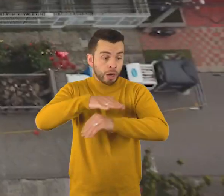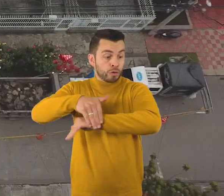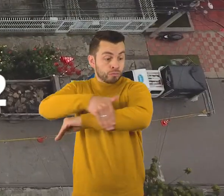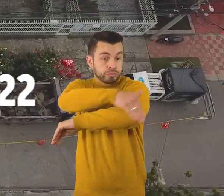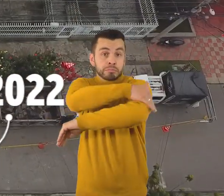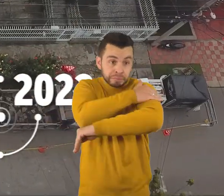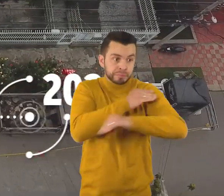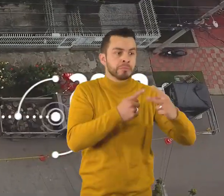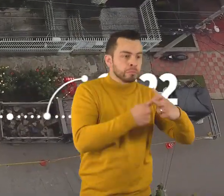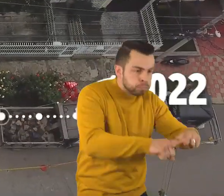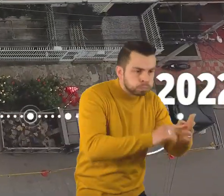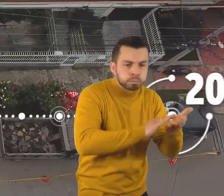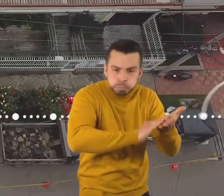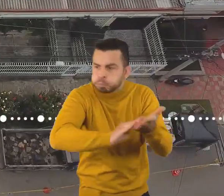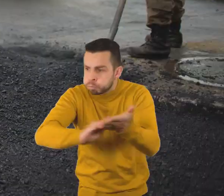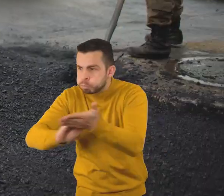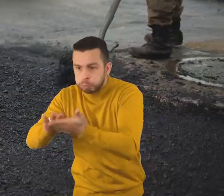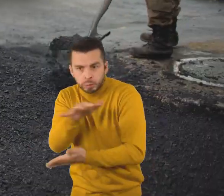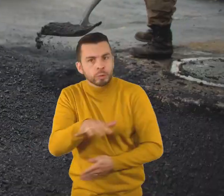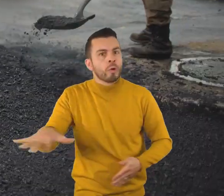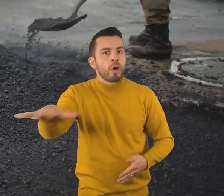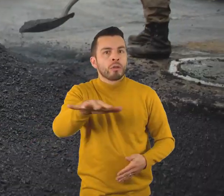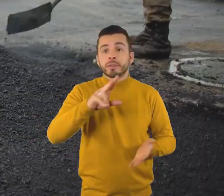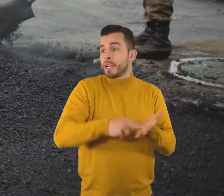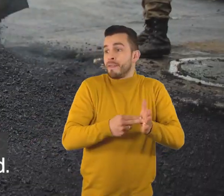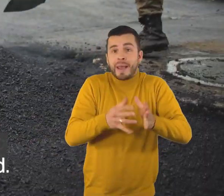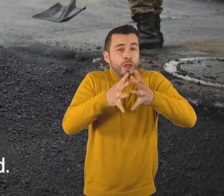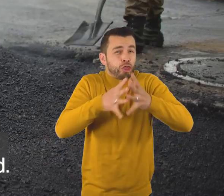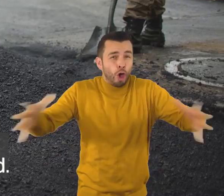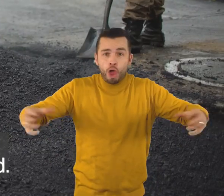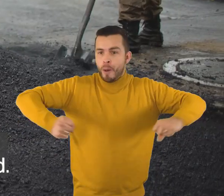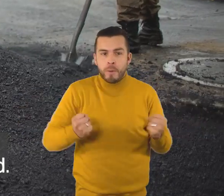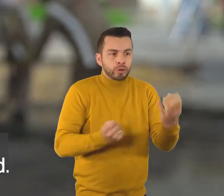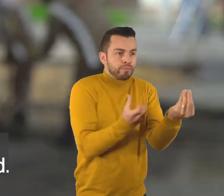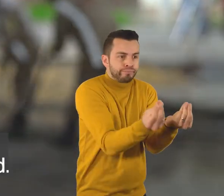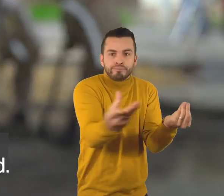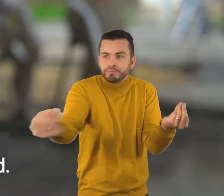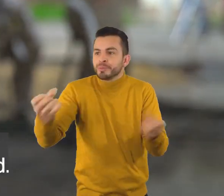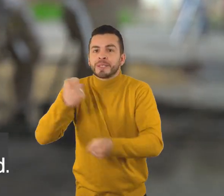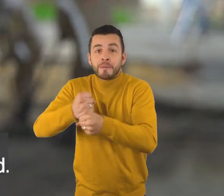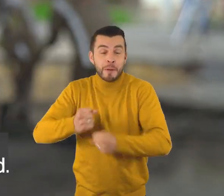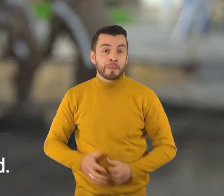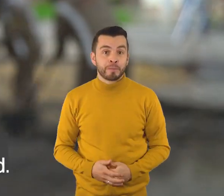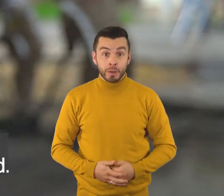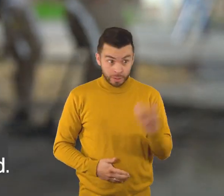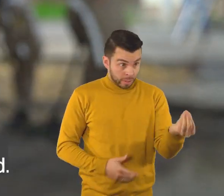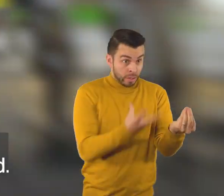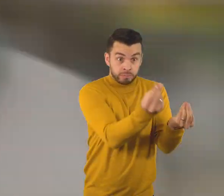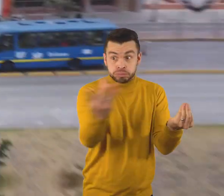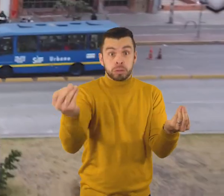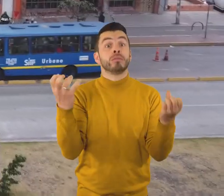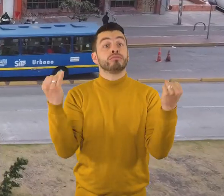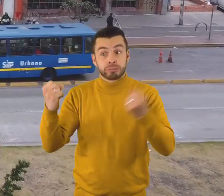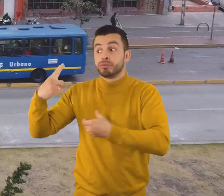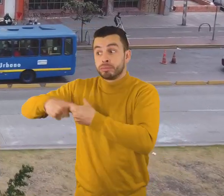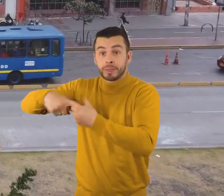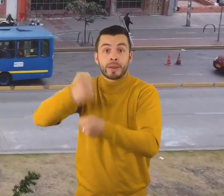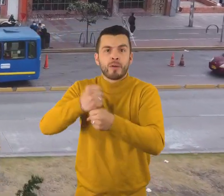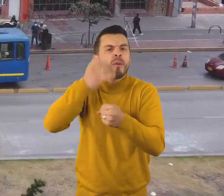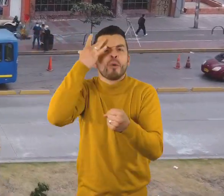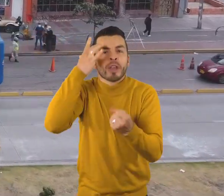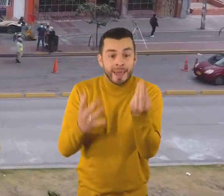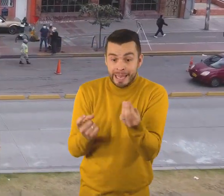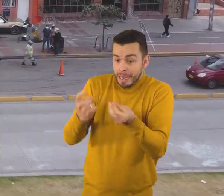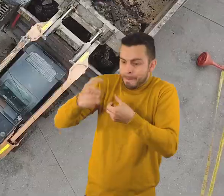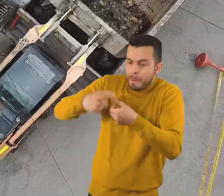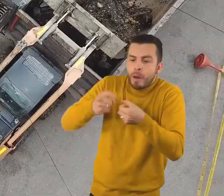estamos interviniendo la malla vial local arterial intermedia. En otras palabras, estamos trabajando en toda la ciudad. Estas obras generan